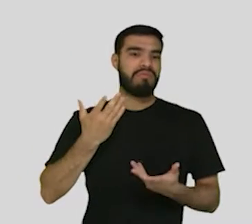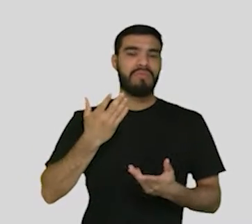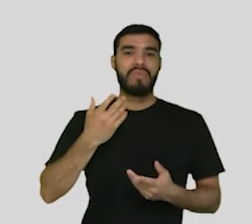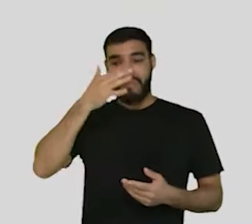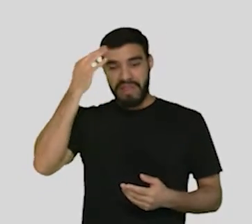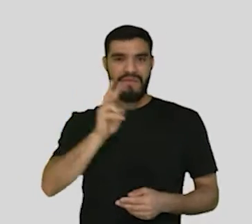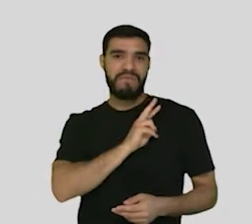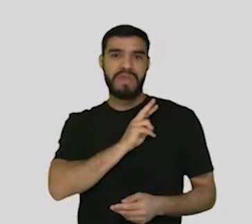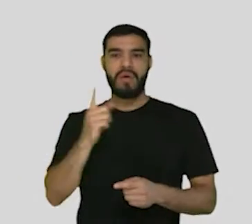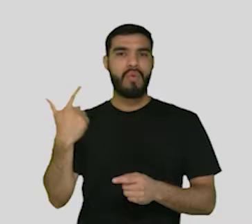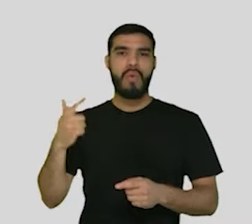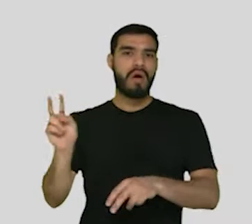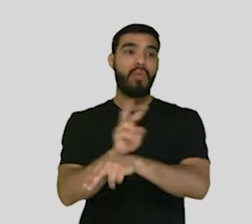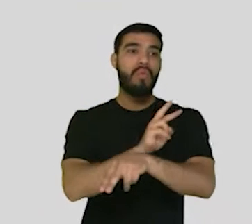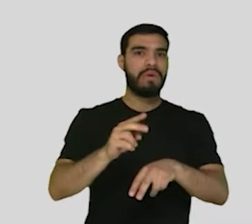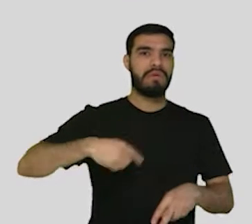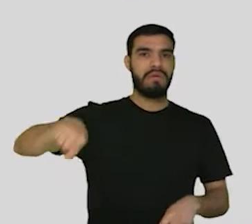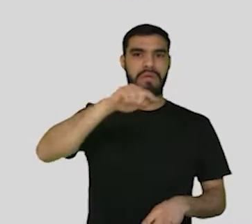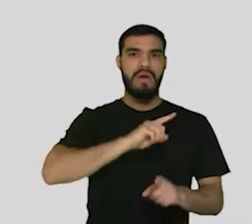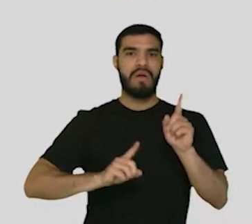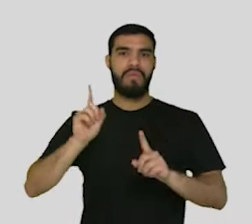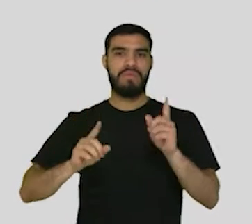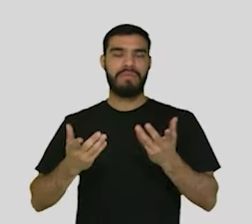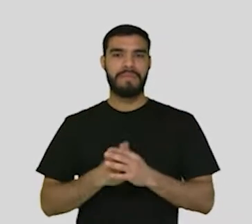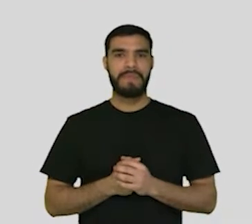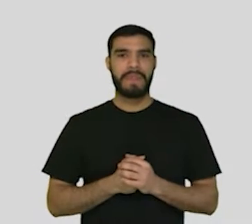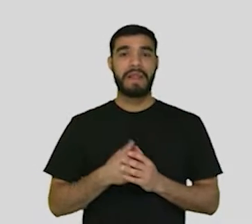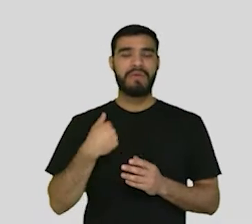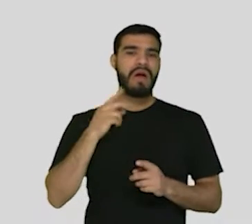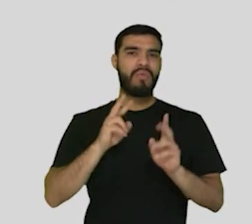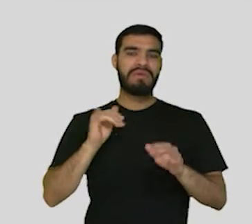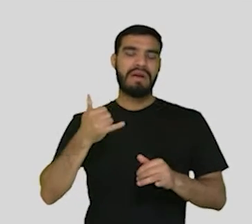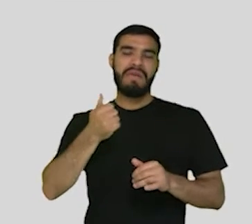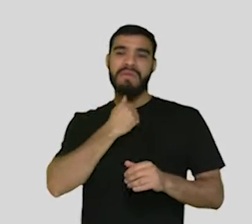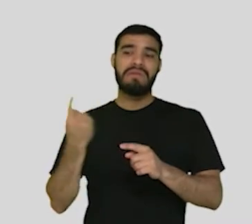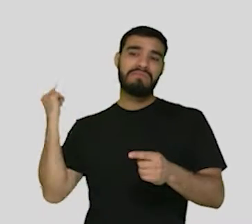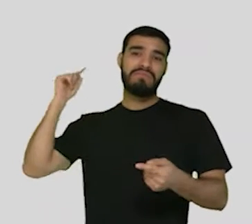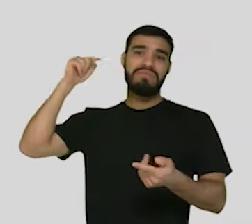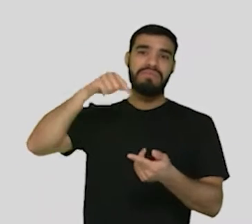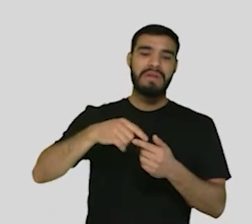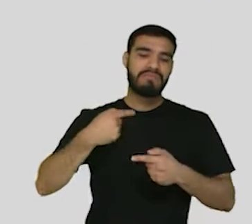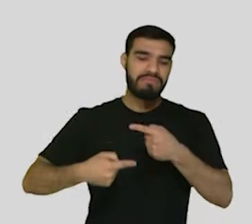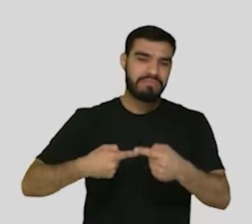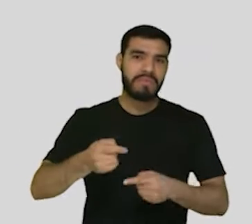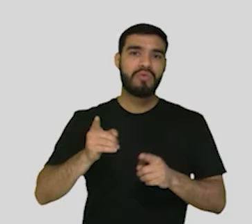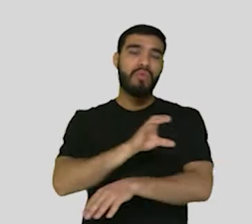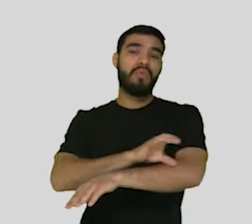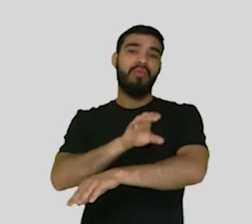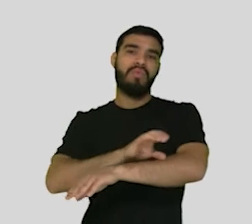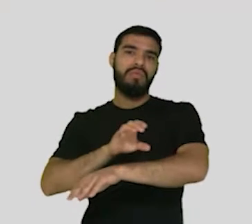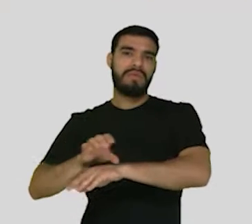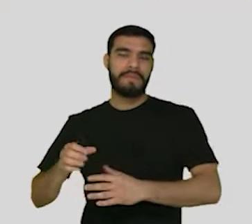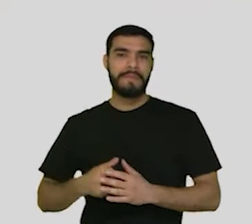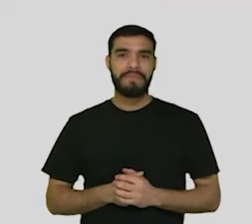mi amimba ereje ha umiba ningo. Esta ya hasta que inandiva no